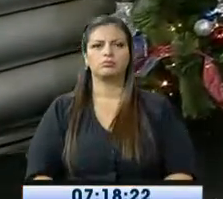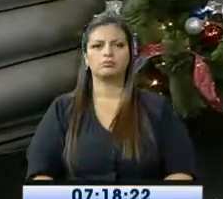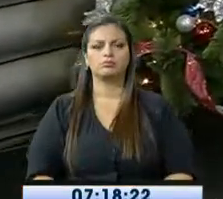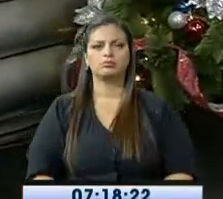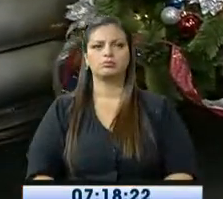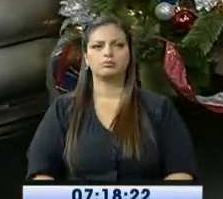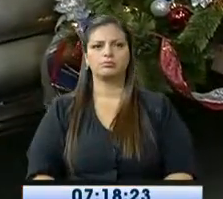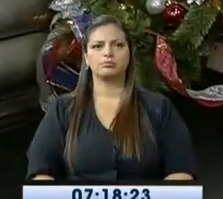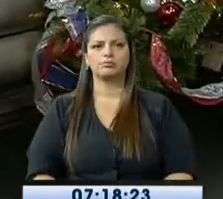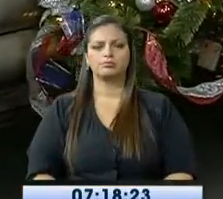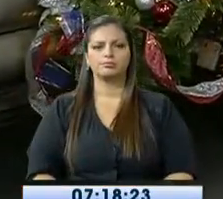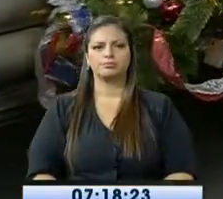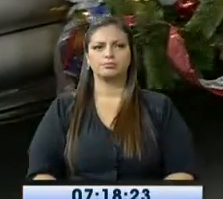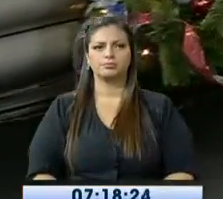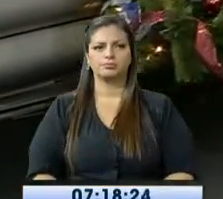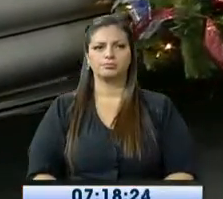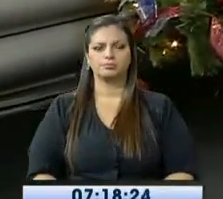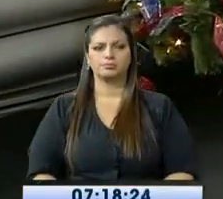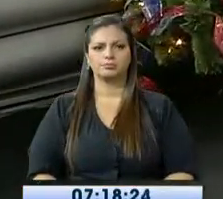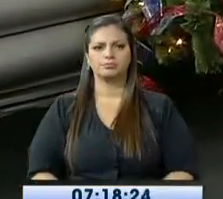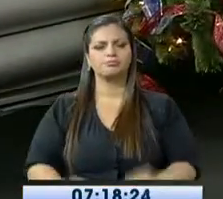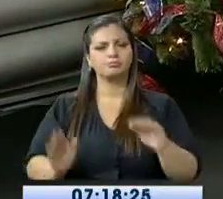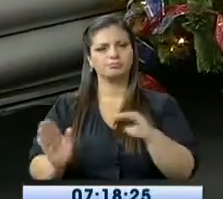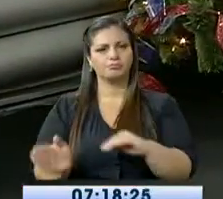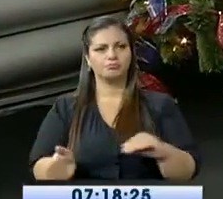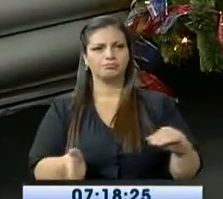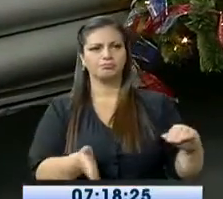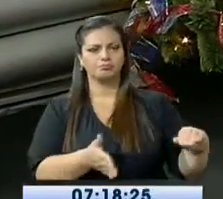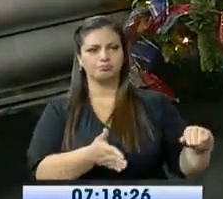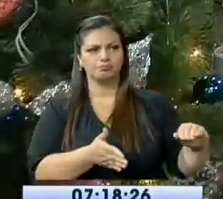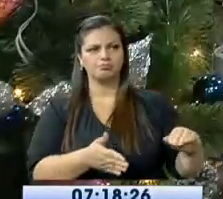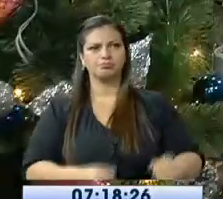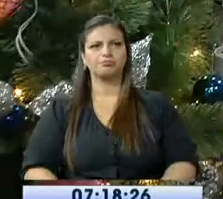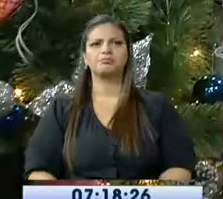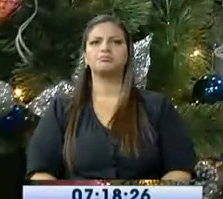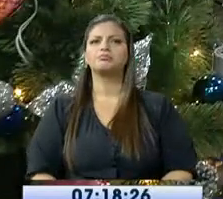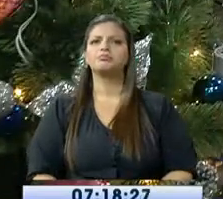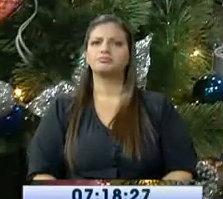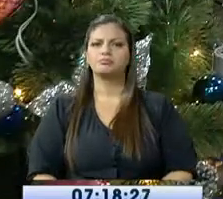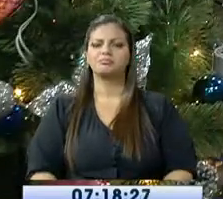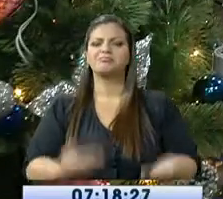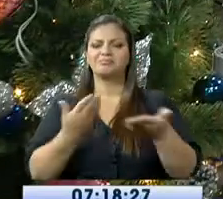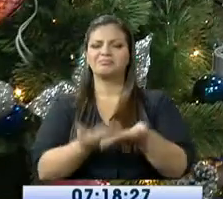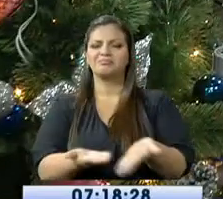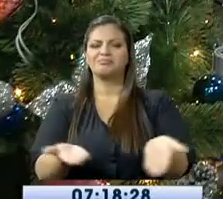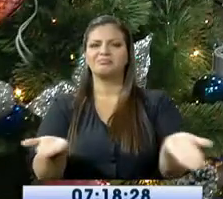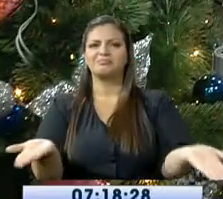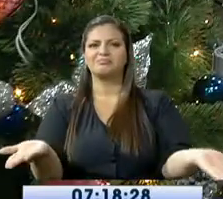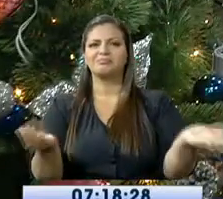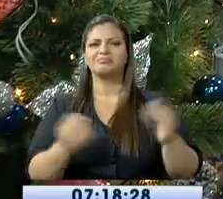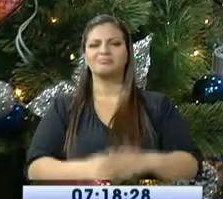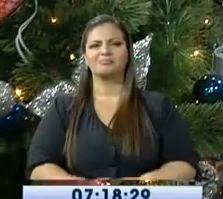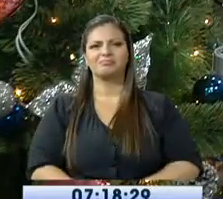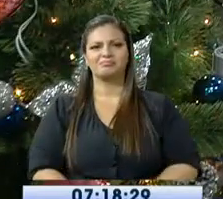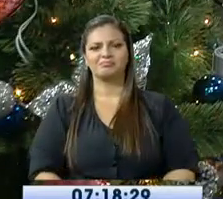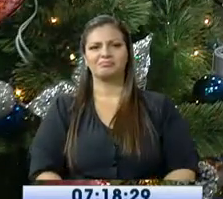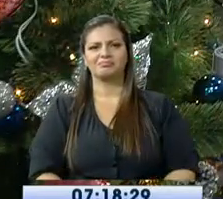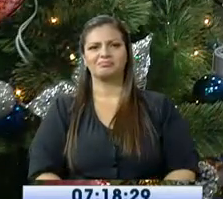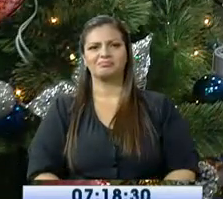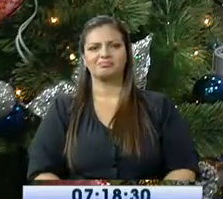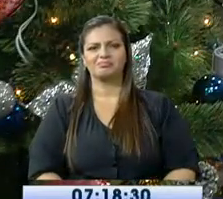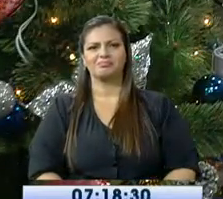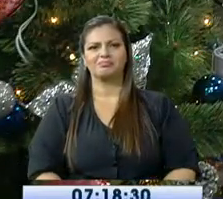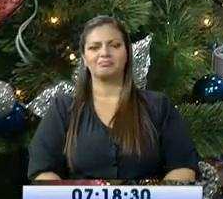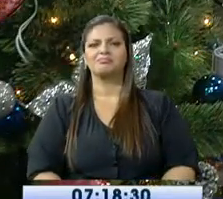Amigos televidentes, vamos a cambiar de tema para presentarles un producto de calidad. En cada una de nuestras